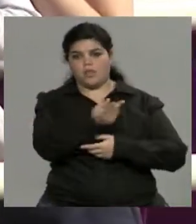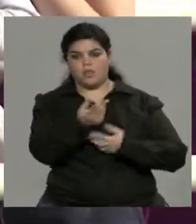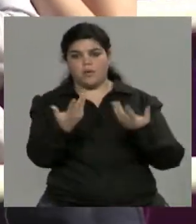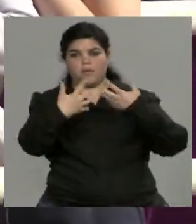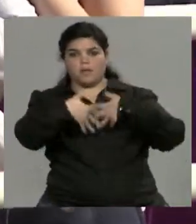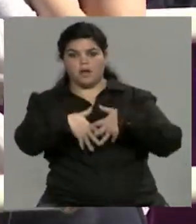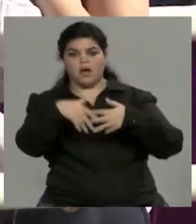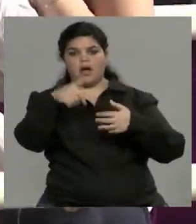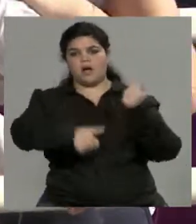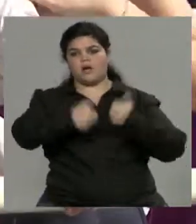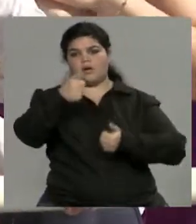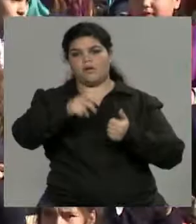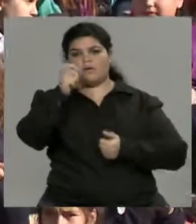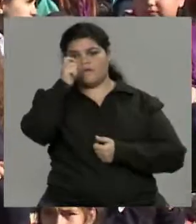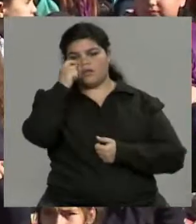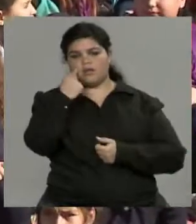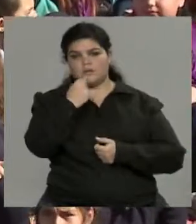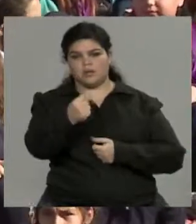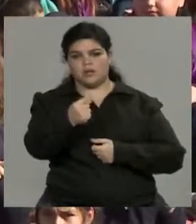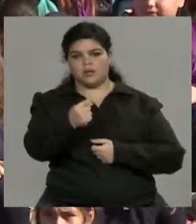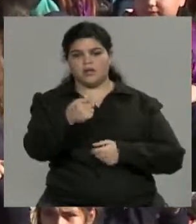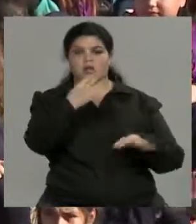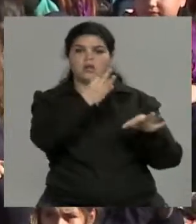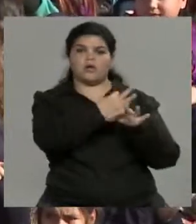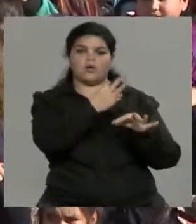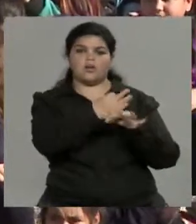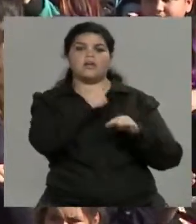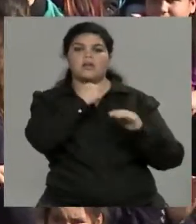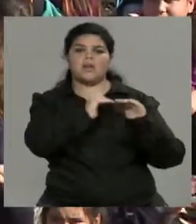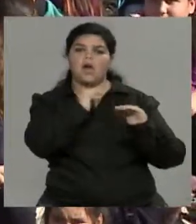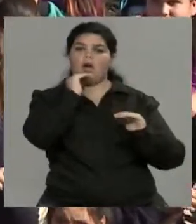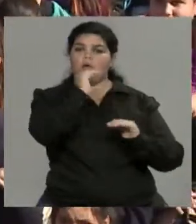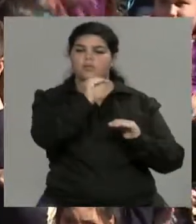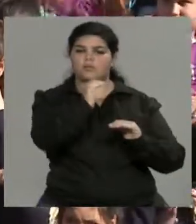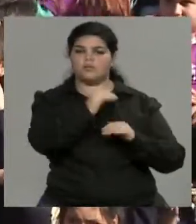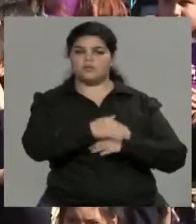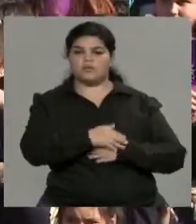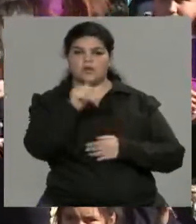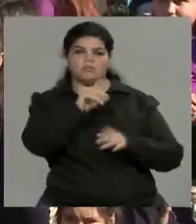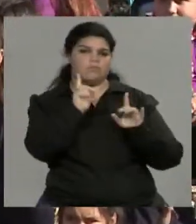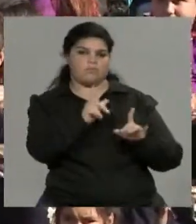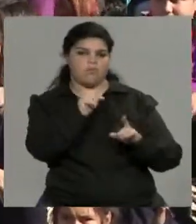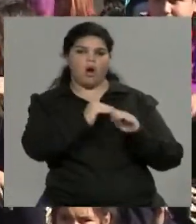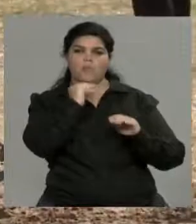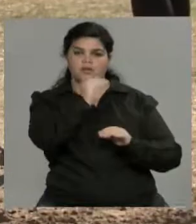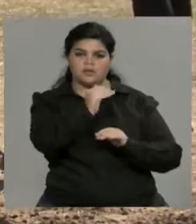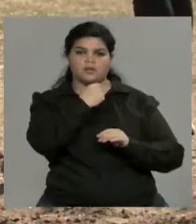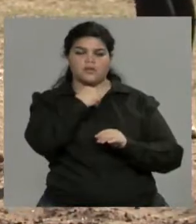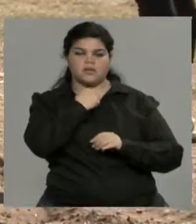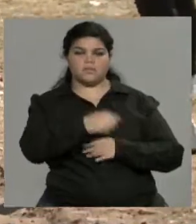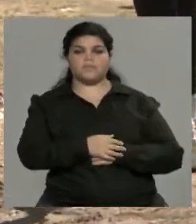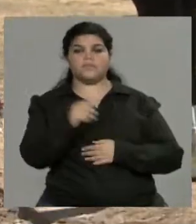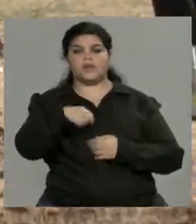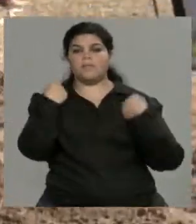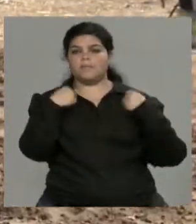una competencia de 20.000 y en los escolares vamos a tratar de aumentar también esa cantidad. La práctica